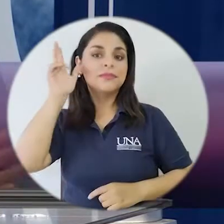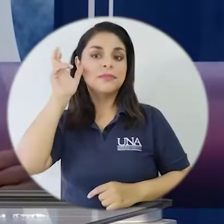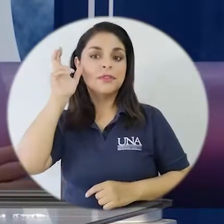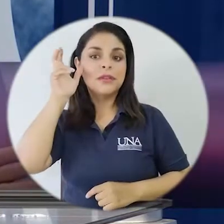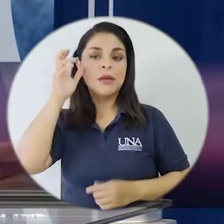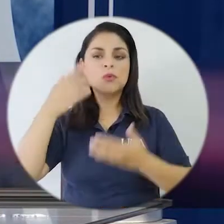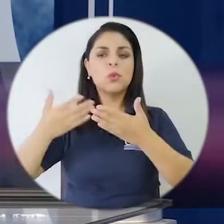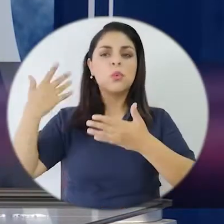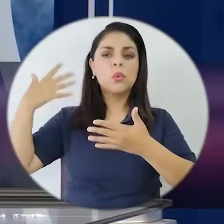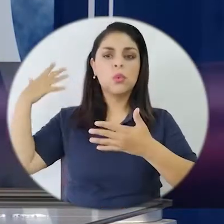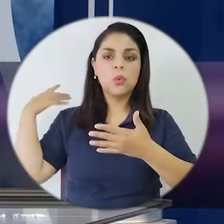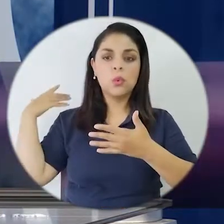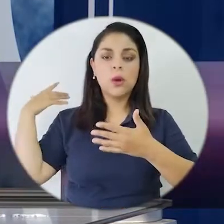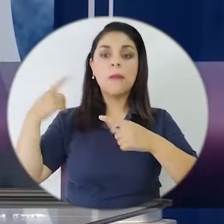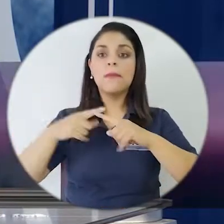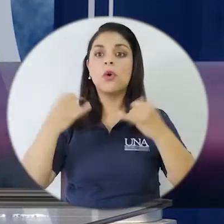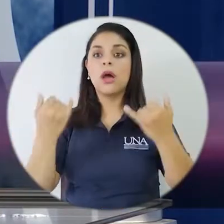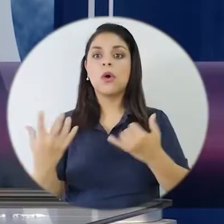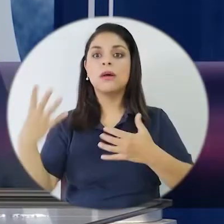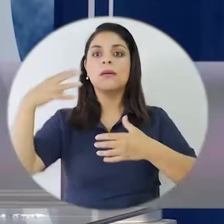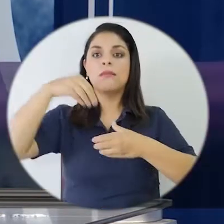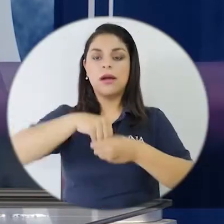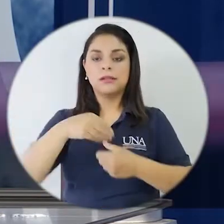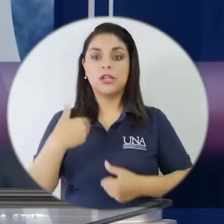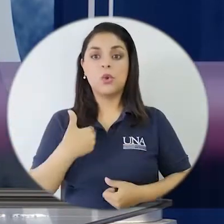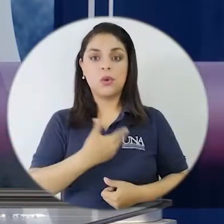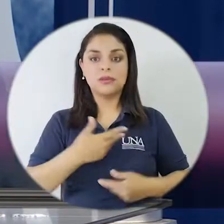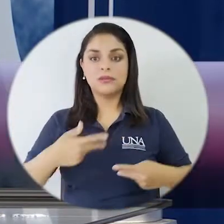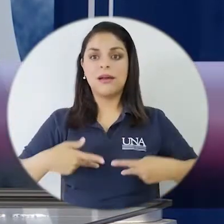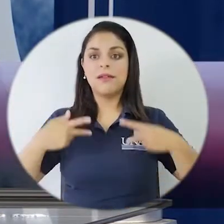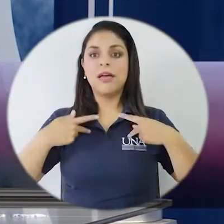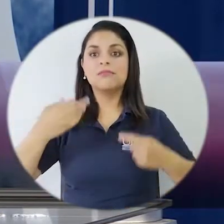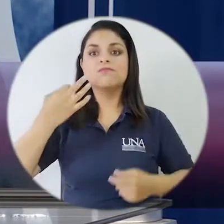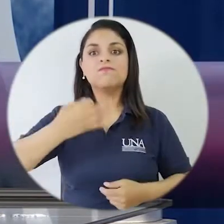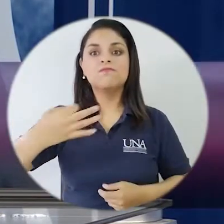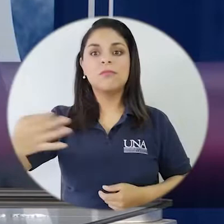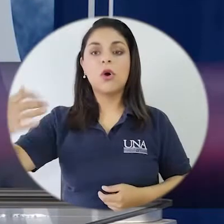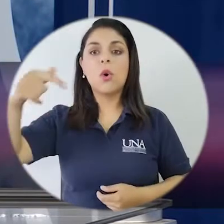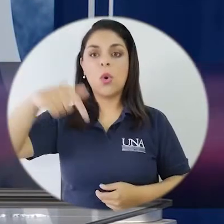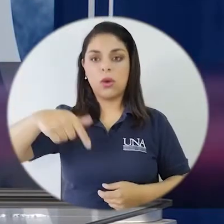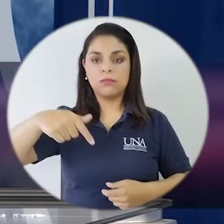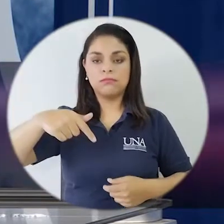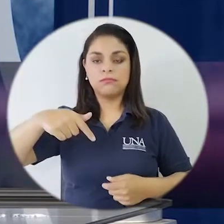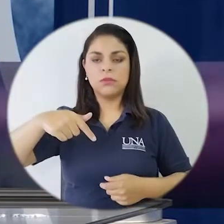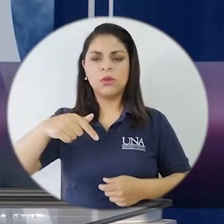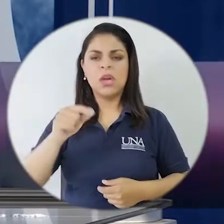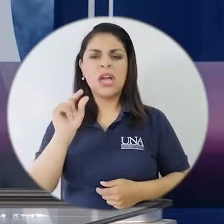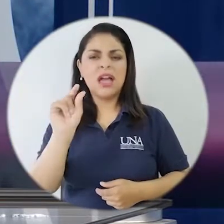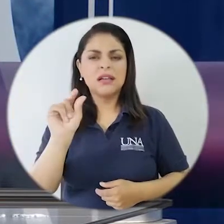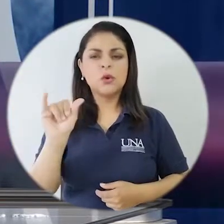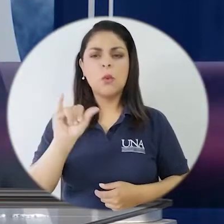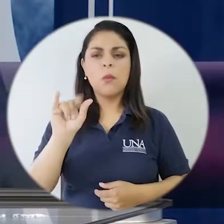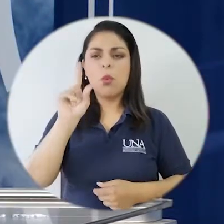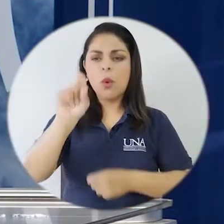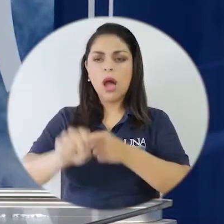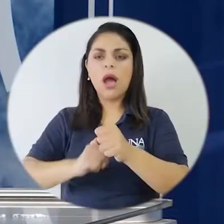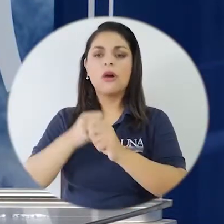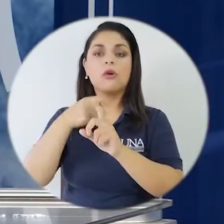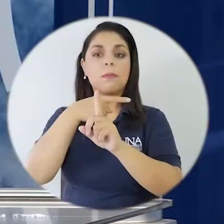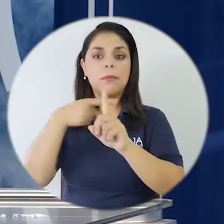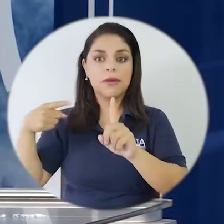volvió parte de nuestra vida, de nuestra cotidianidad hoy, a más de año, casi año y medio de la pandemia